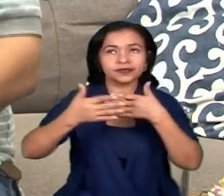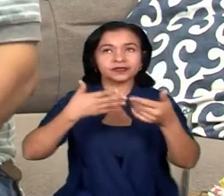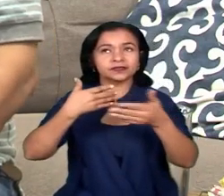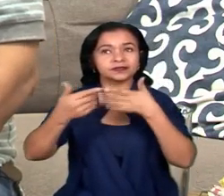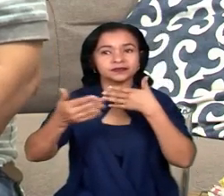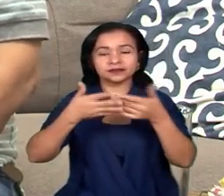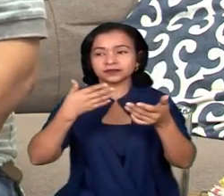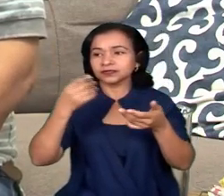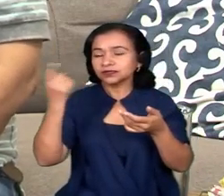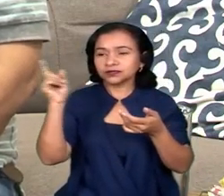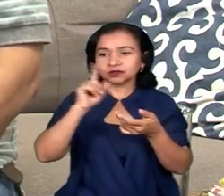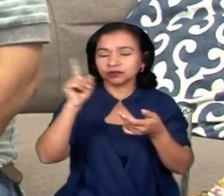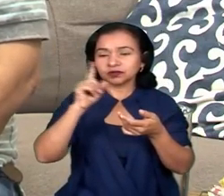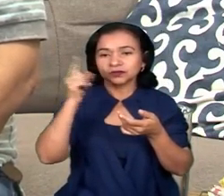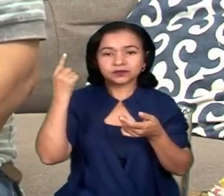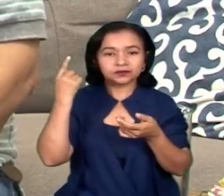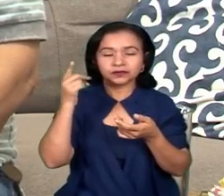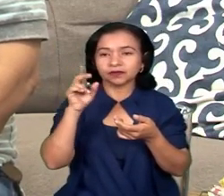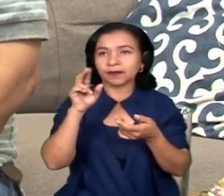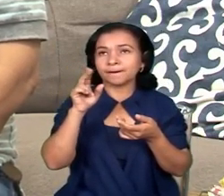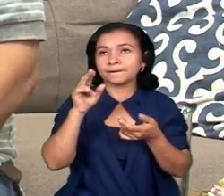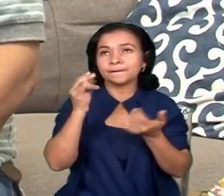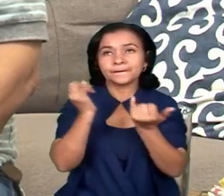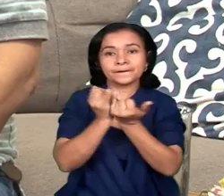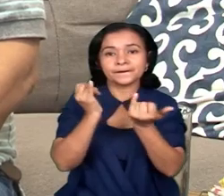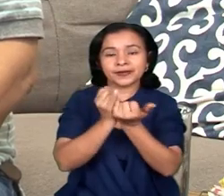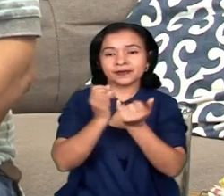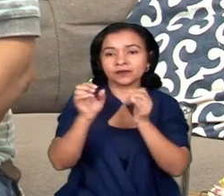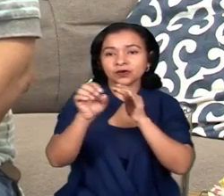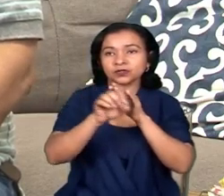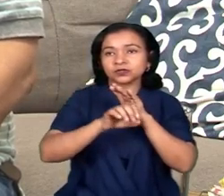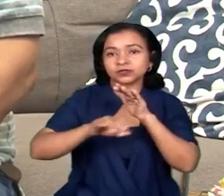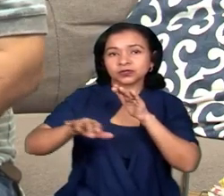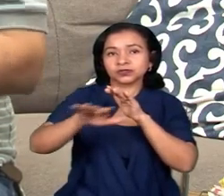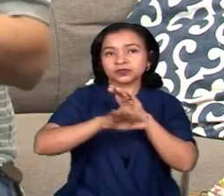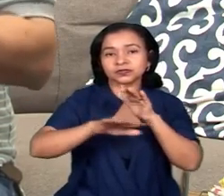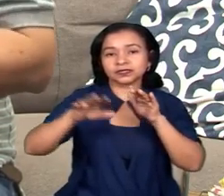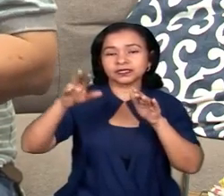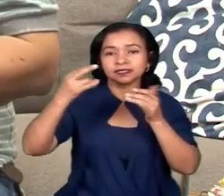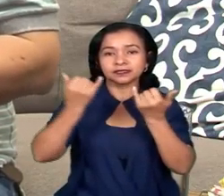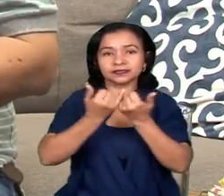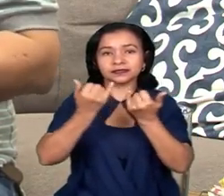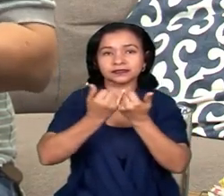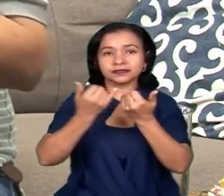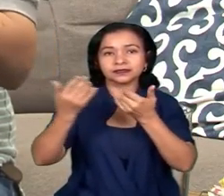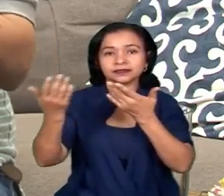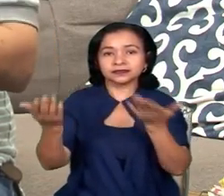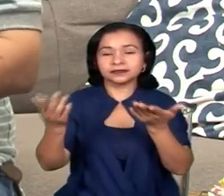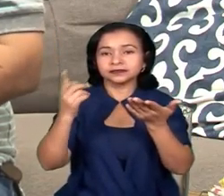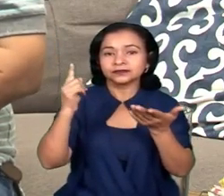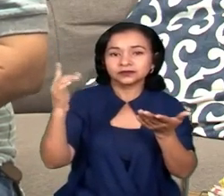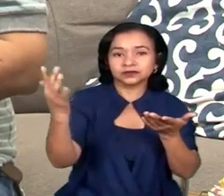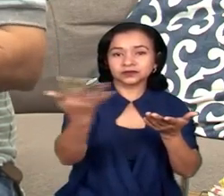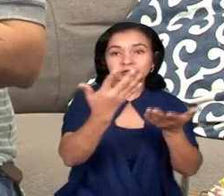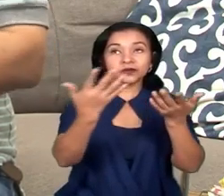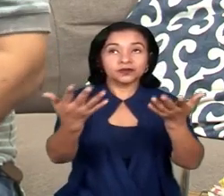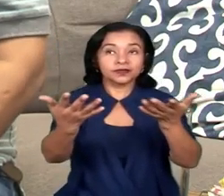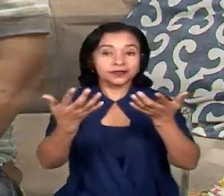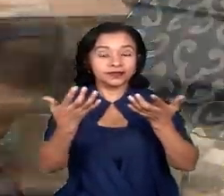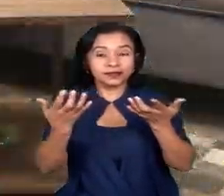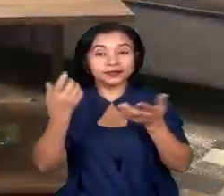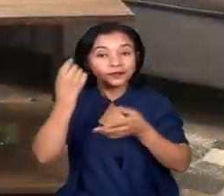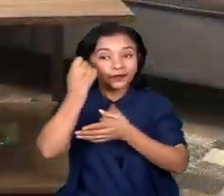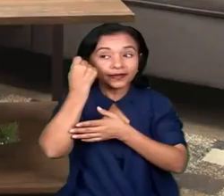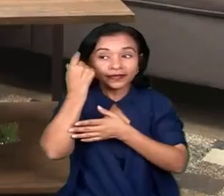los entendamos, que no seamos del mismo credo político, social, religioso, lo que sea. Nosotros lo que queremos es que